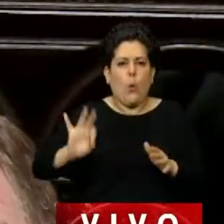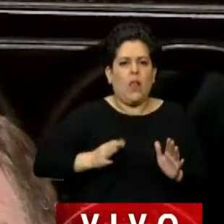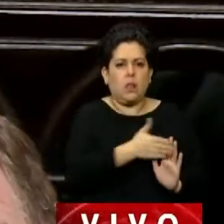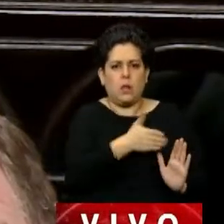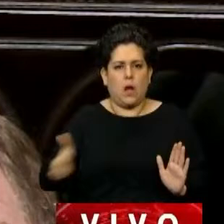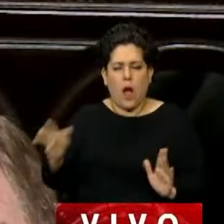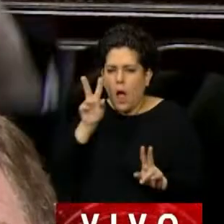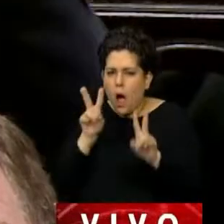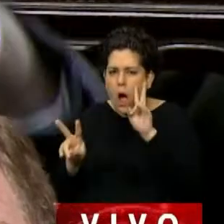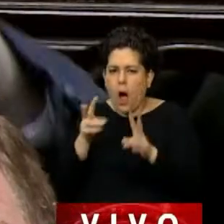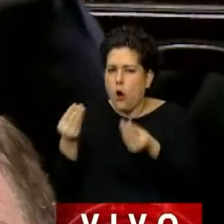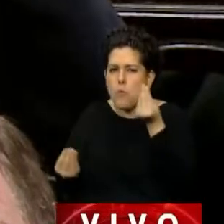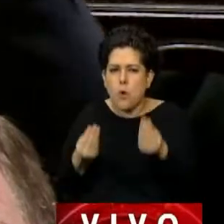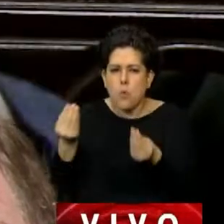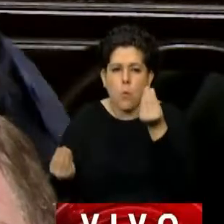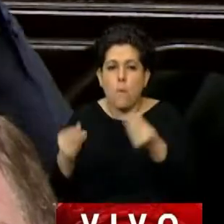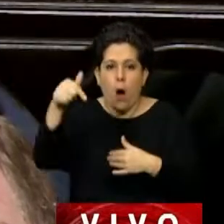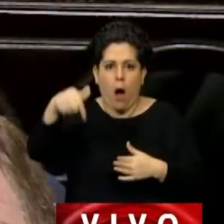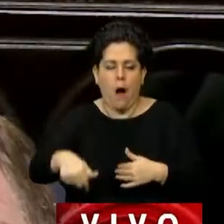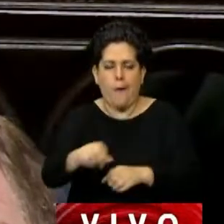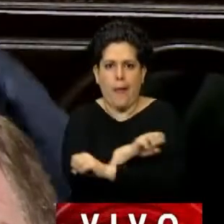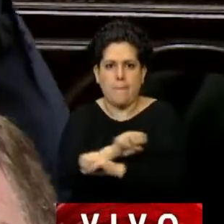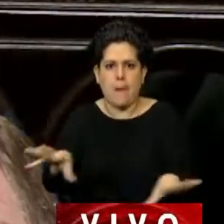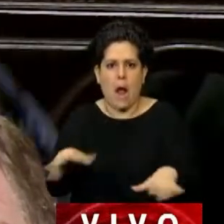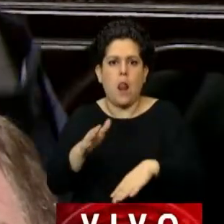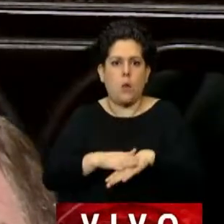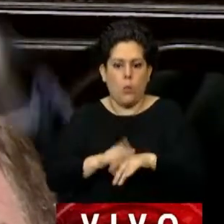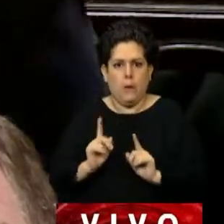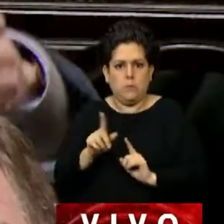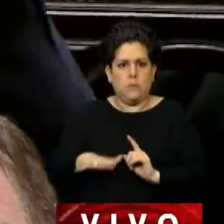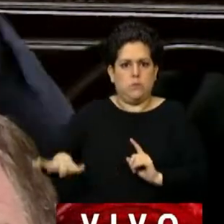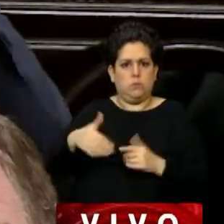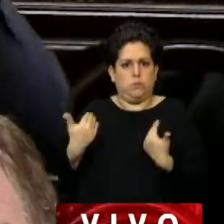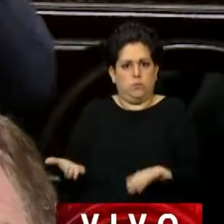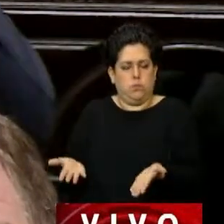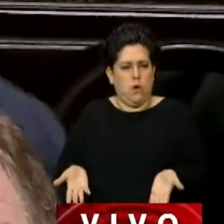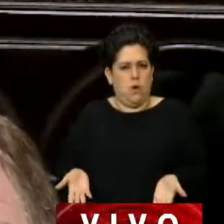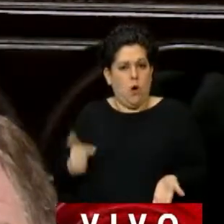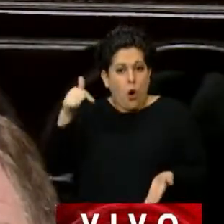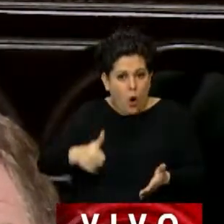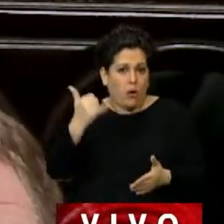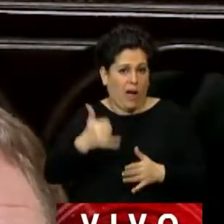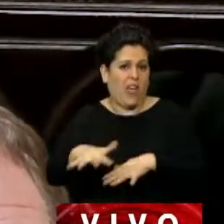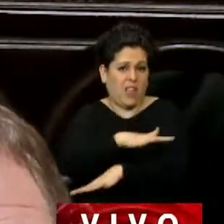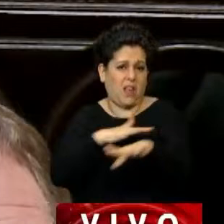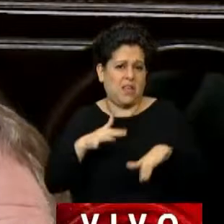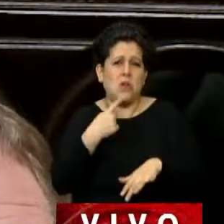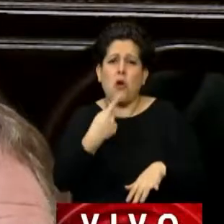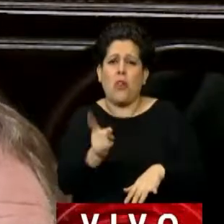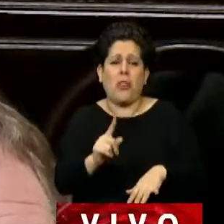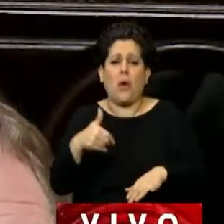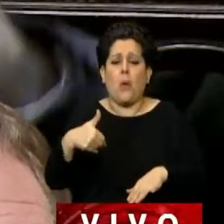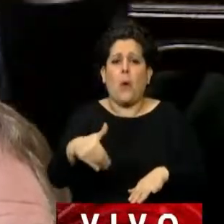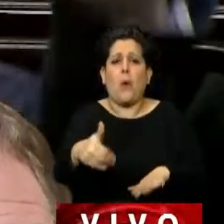a los argentinos. Y estamos pagando ese aprendizaje dolorosamente con esta crisis que vivimos hoy. No hablo de lo que va a pasar